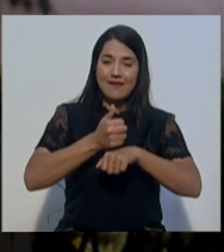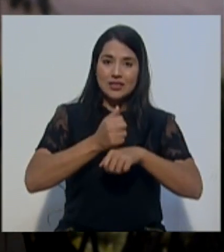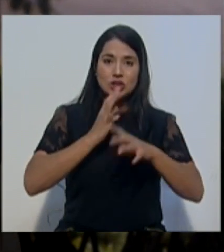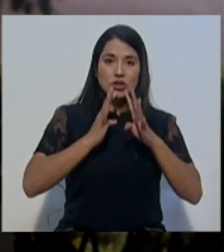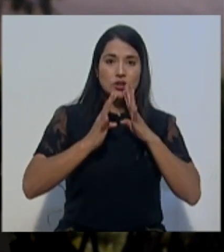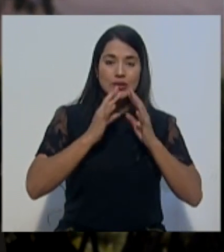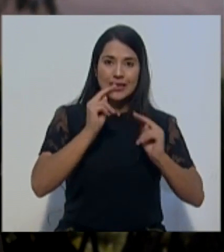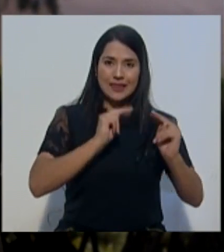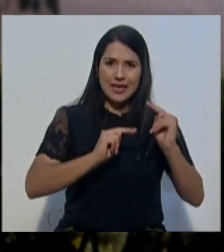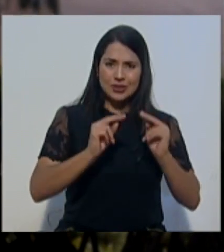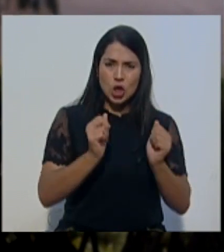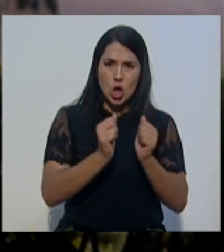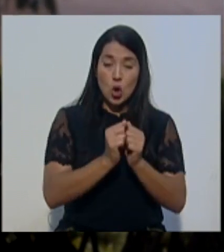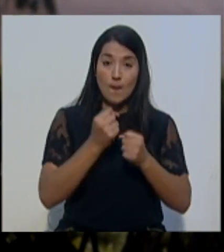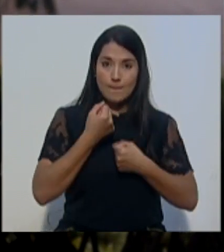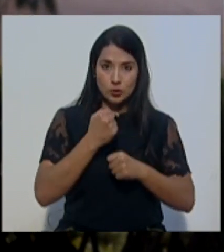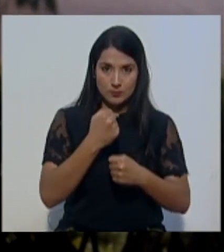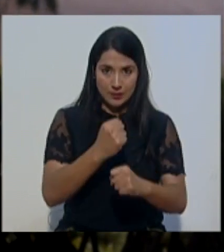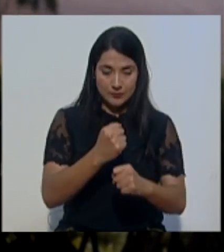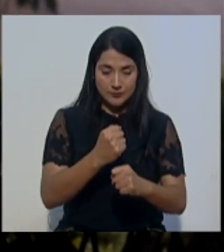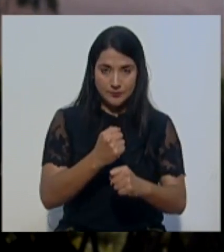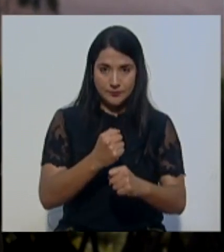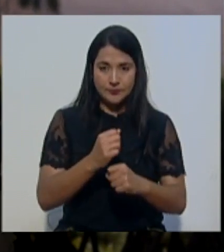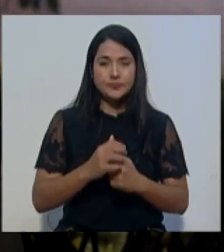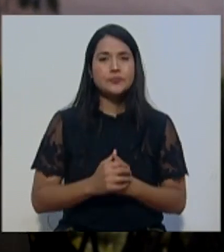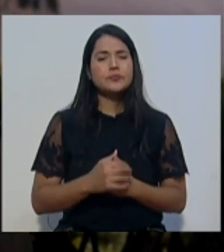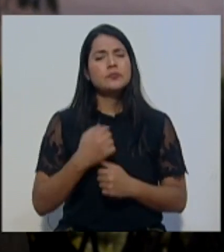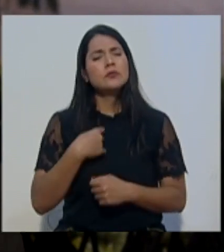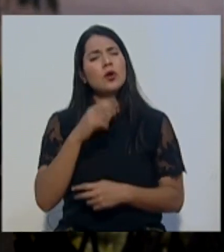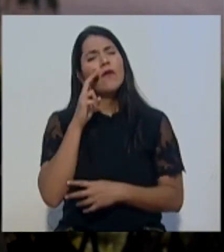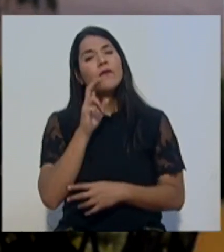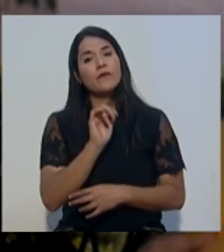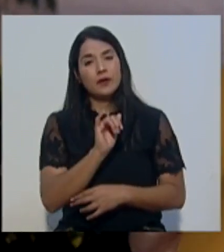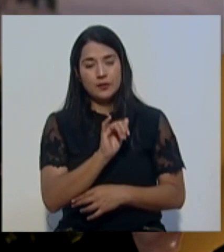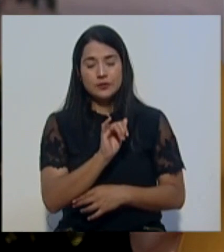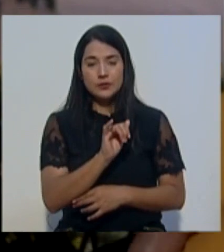conversaciones y negociaciones con las municipalidades. Viendo esto,